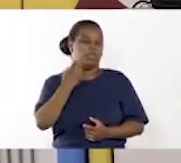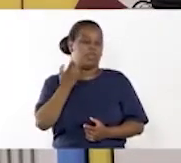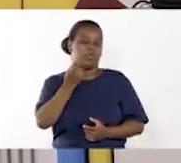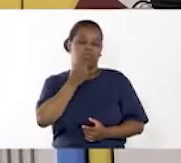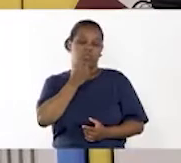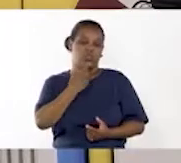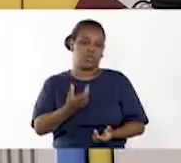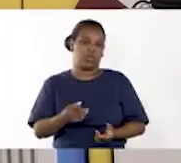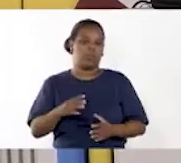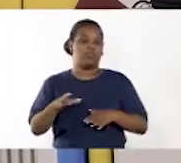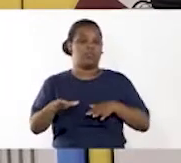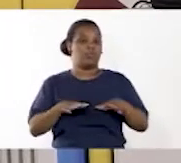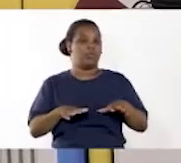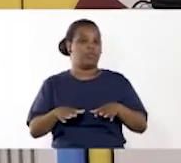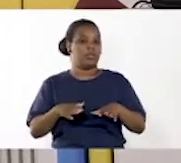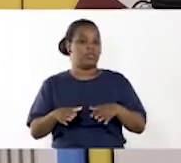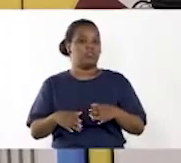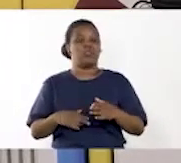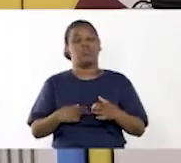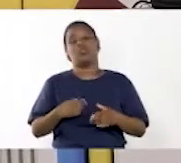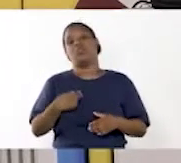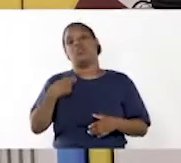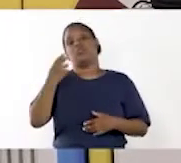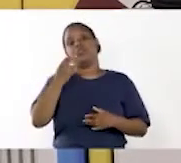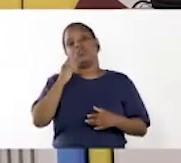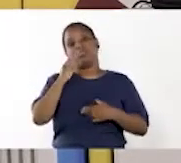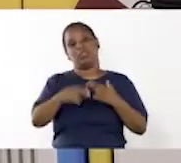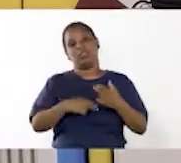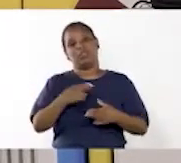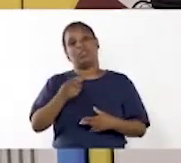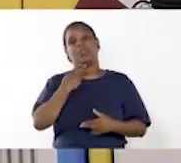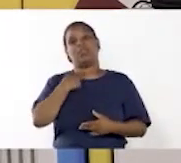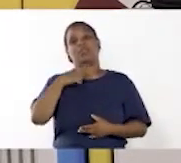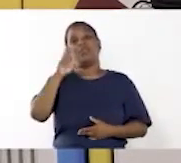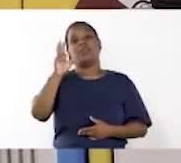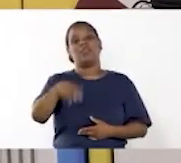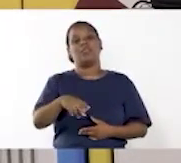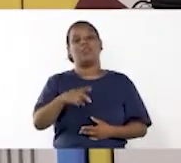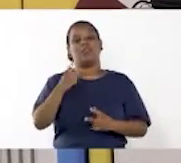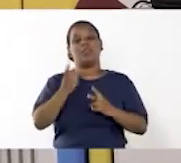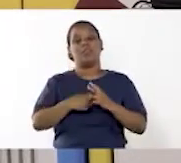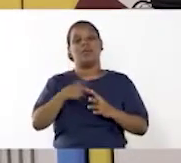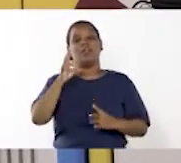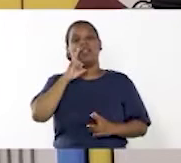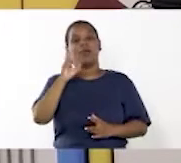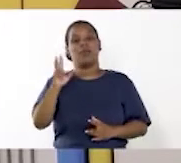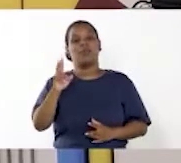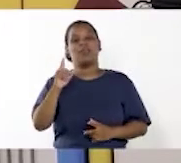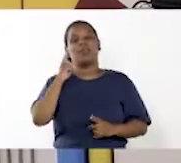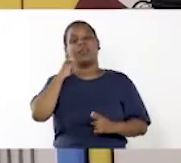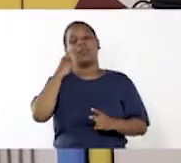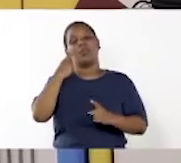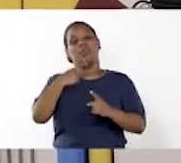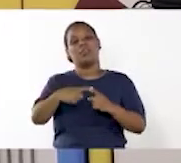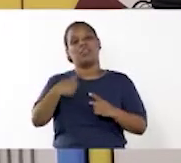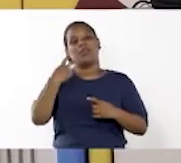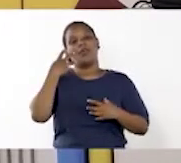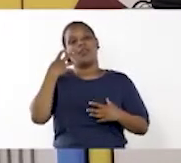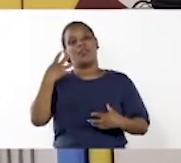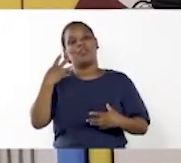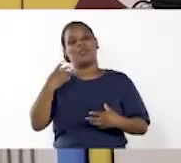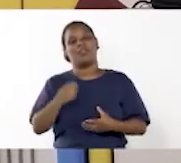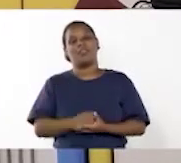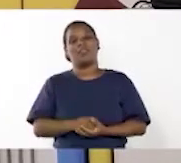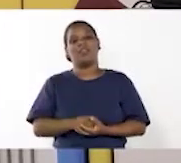preparación sea para la evaluación y sea también para la vida, que es el objetivo